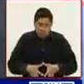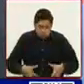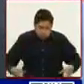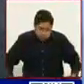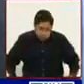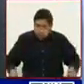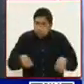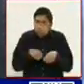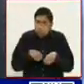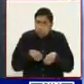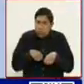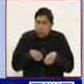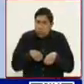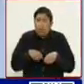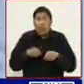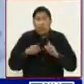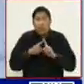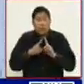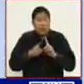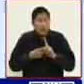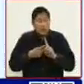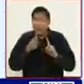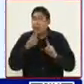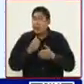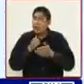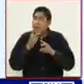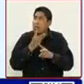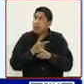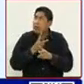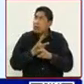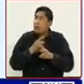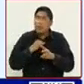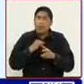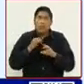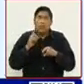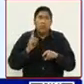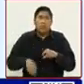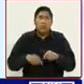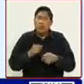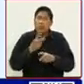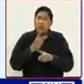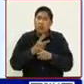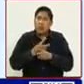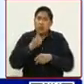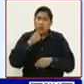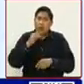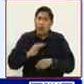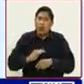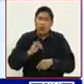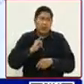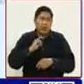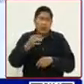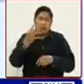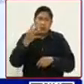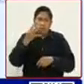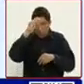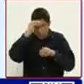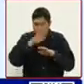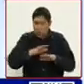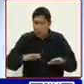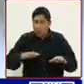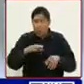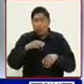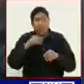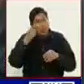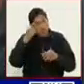pañales. Y con el estado que está de embarazo, no hay quien le cuide, yo no tengo la posibilidad de cuidarle a la niña. Estoy con 4 pequeños también.